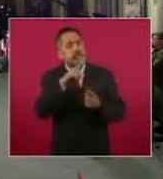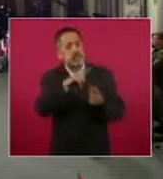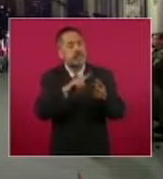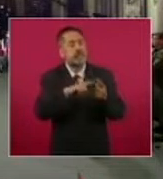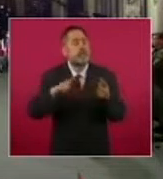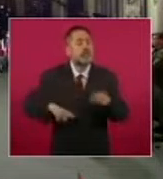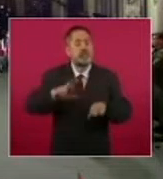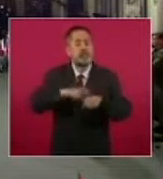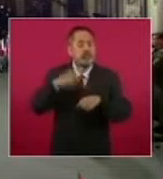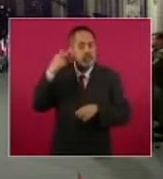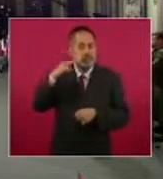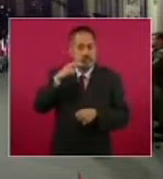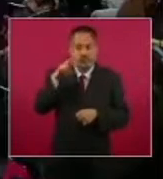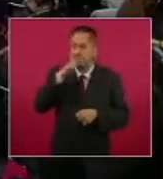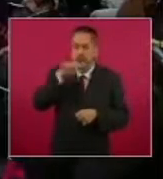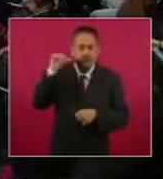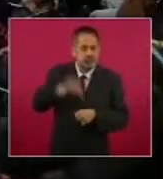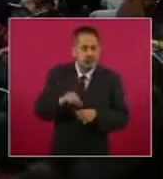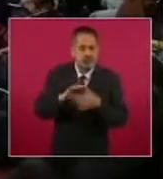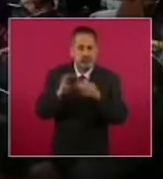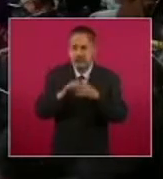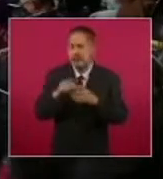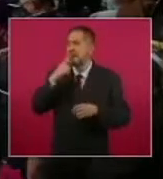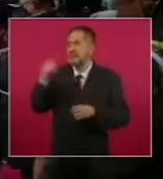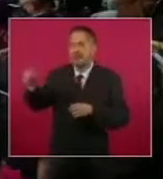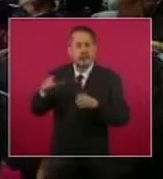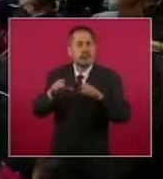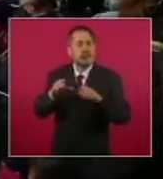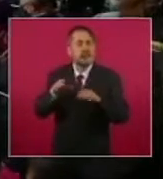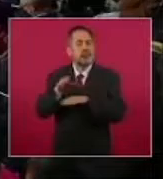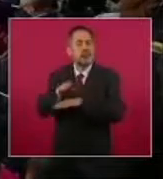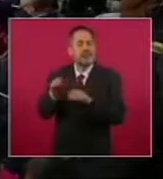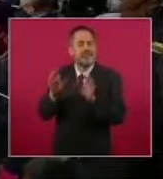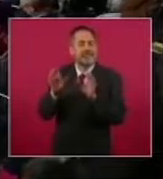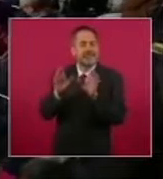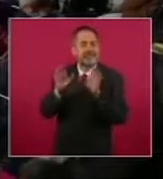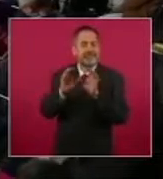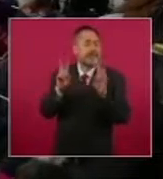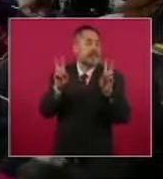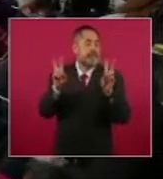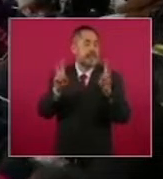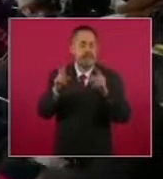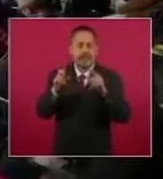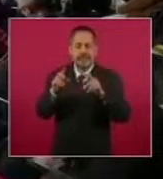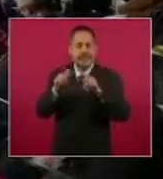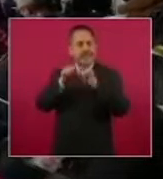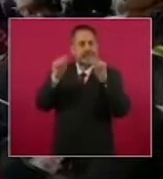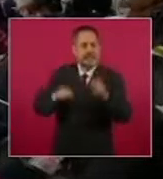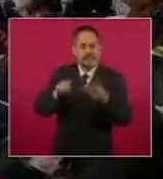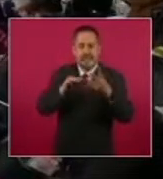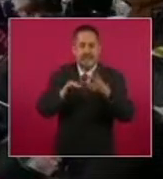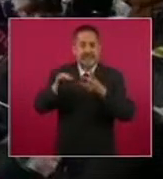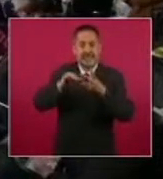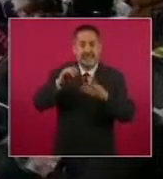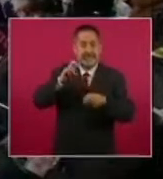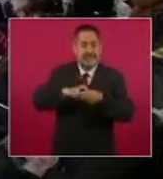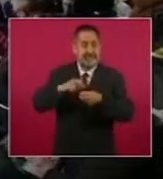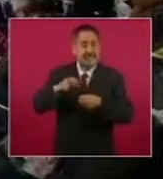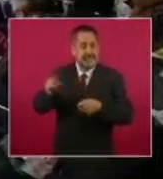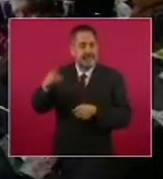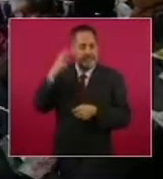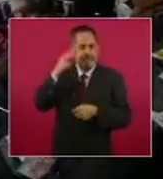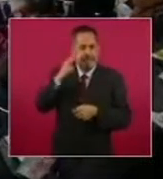al y con el despacho washington estrado con el motivo nada más de 11 con el motivo de la investigación interna para descubrir a los